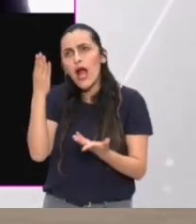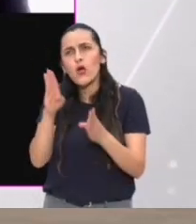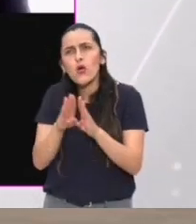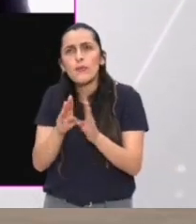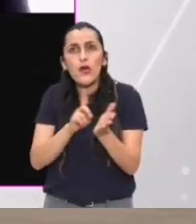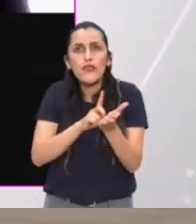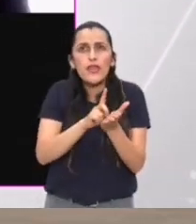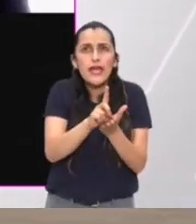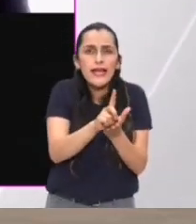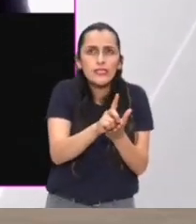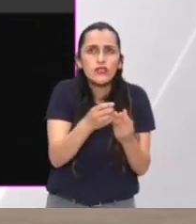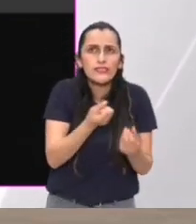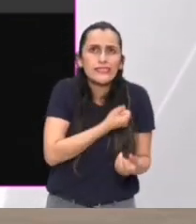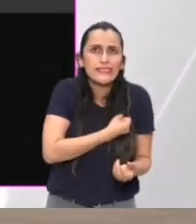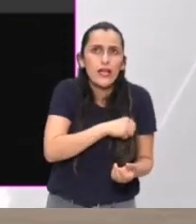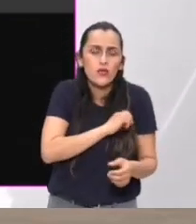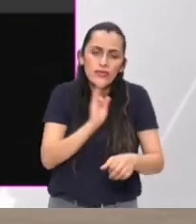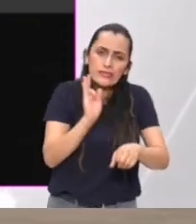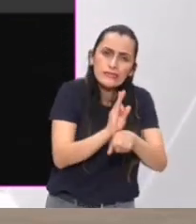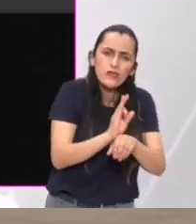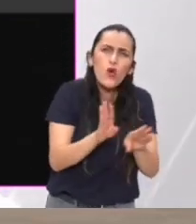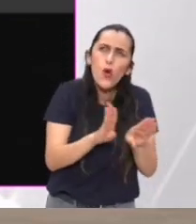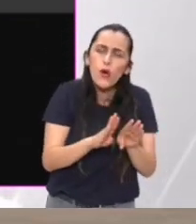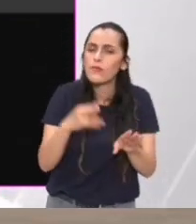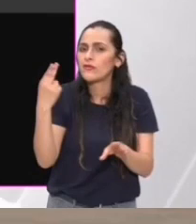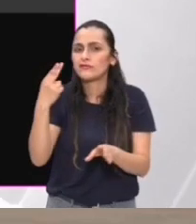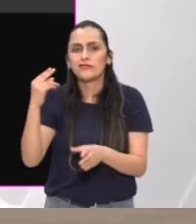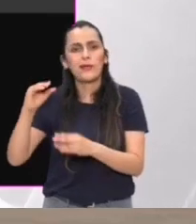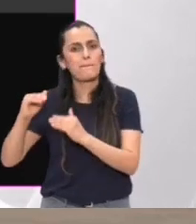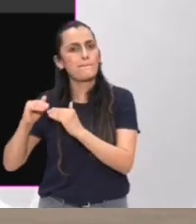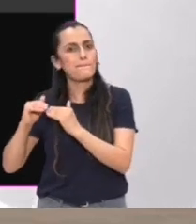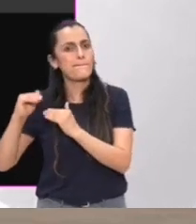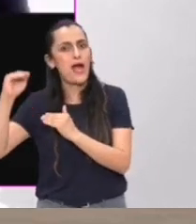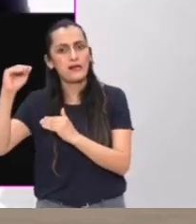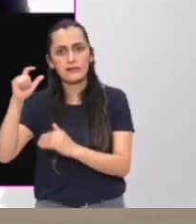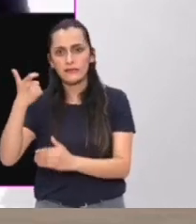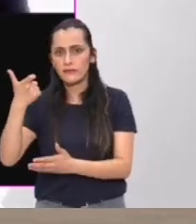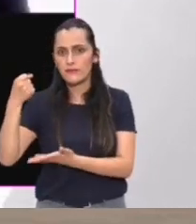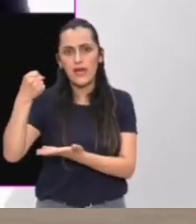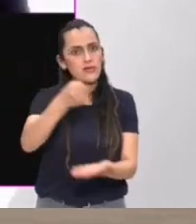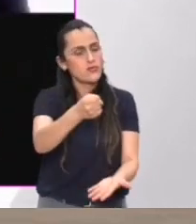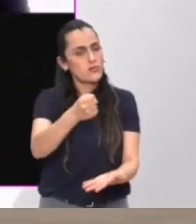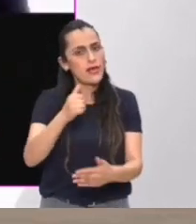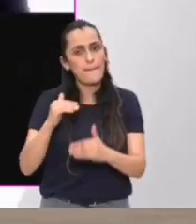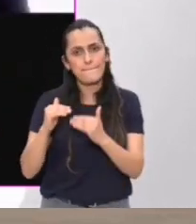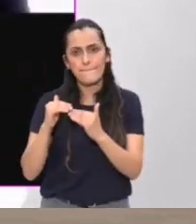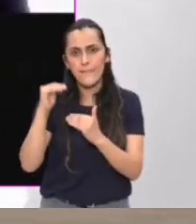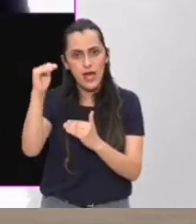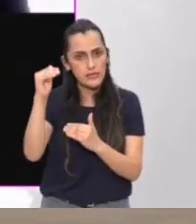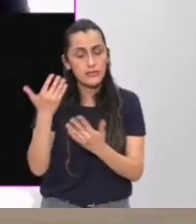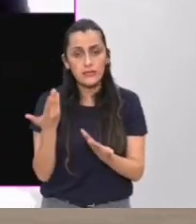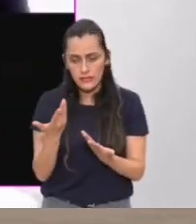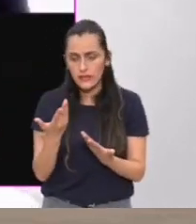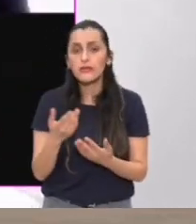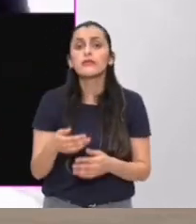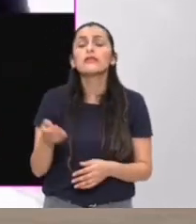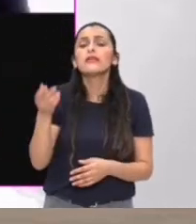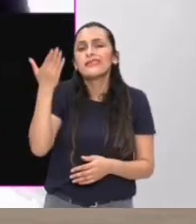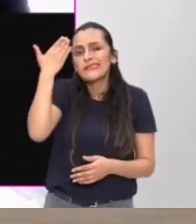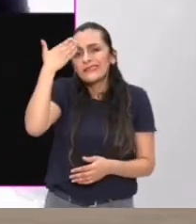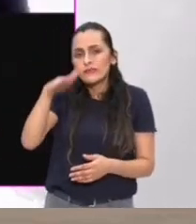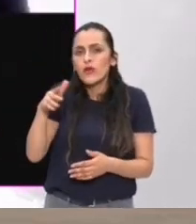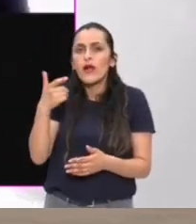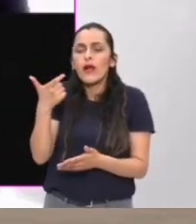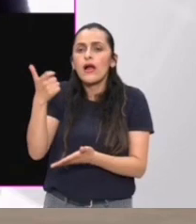se mejore, que le llegue a niños, a mujeres, a familias. Hoy por hoy sabemos que los presupuestos son muy